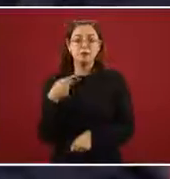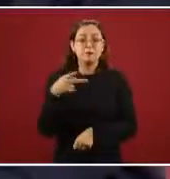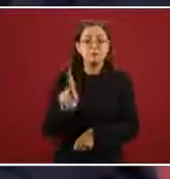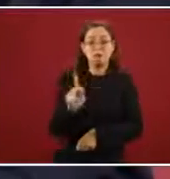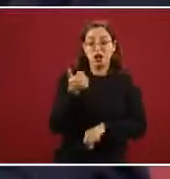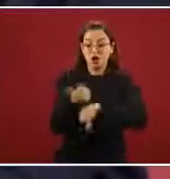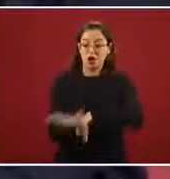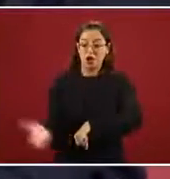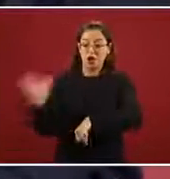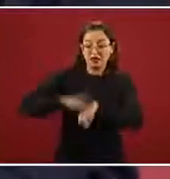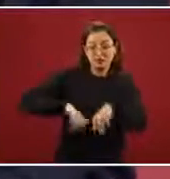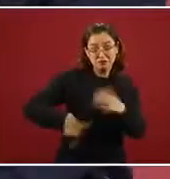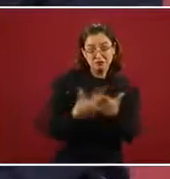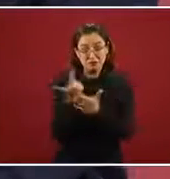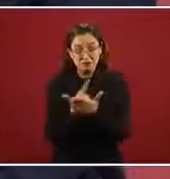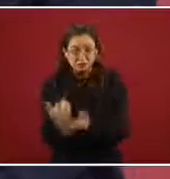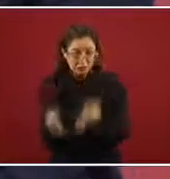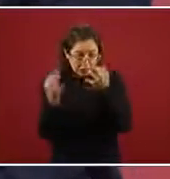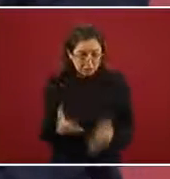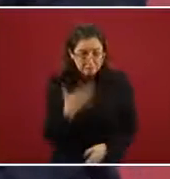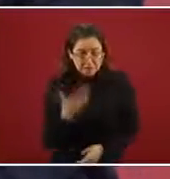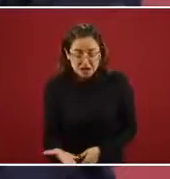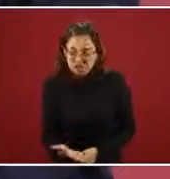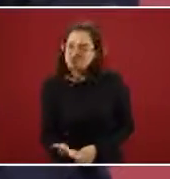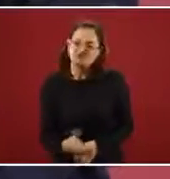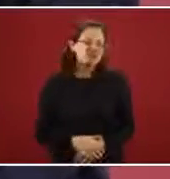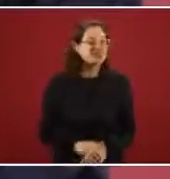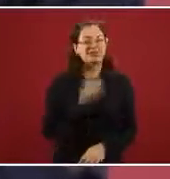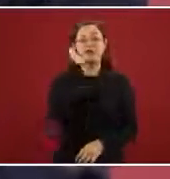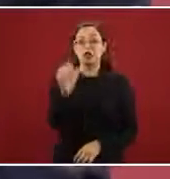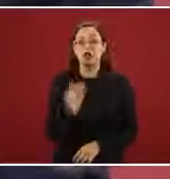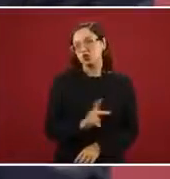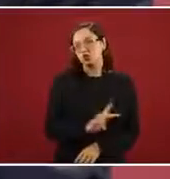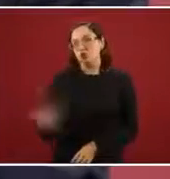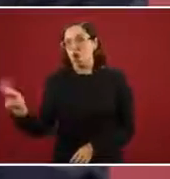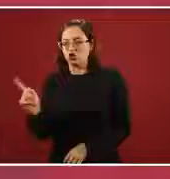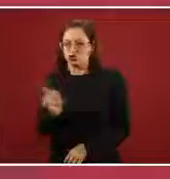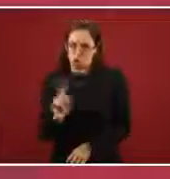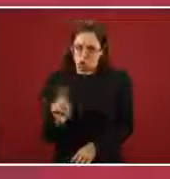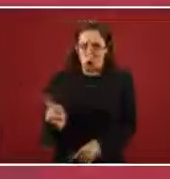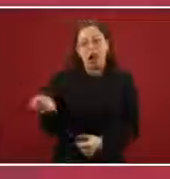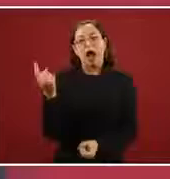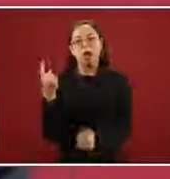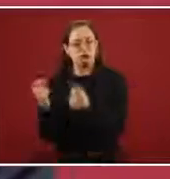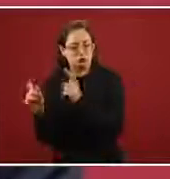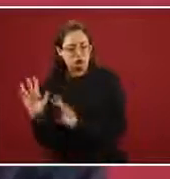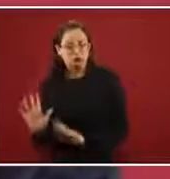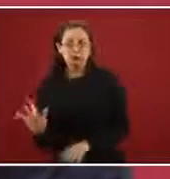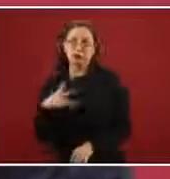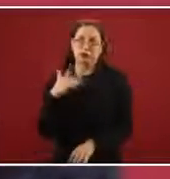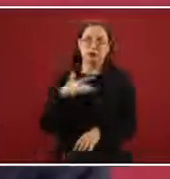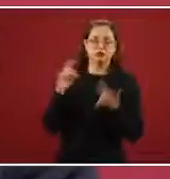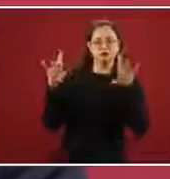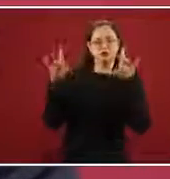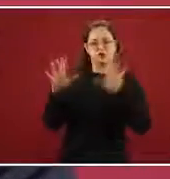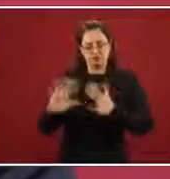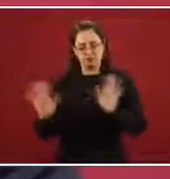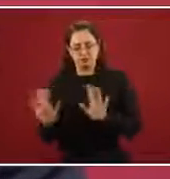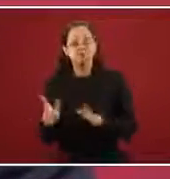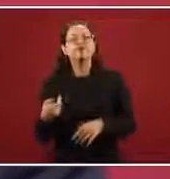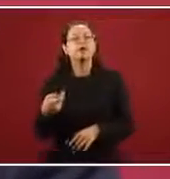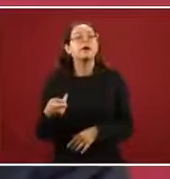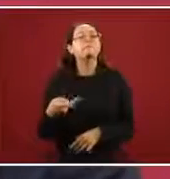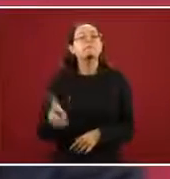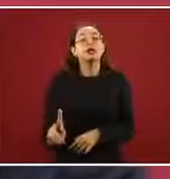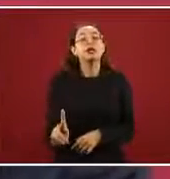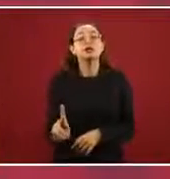herir susceptibilidades, pero en algunos casos hasta se desviaban esos recursos,